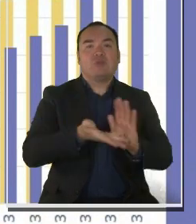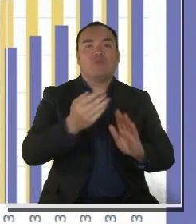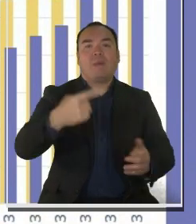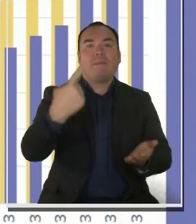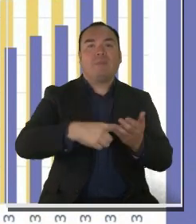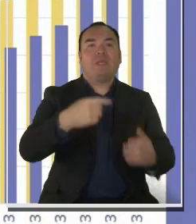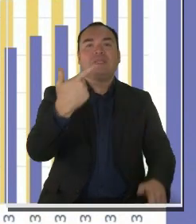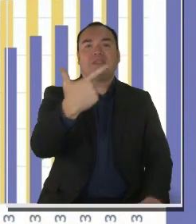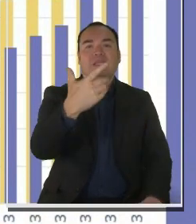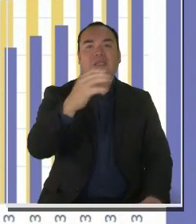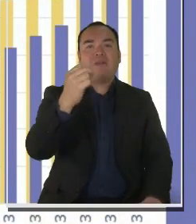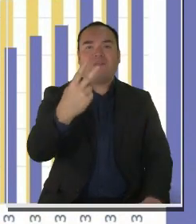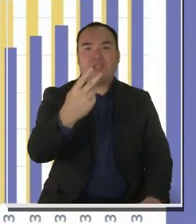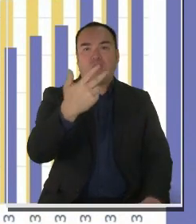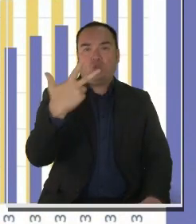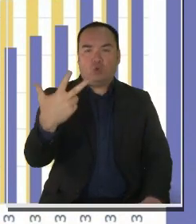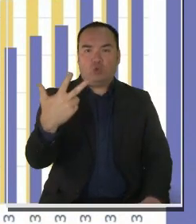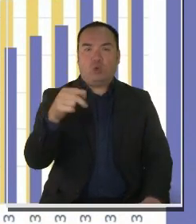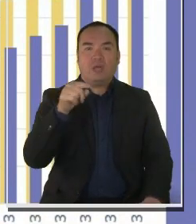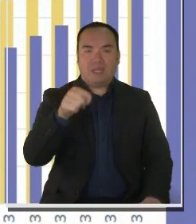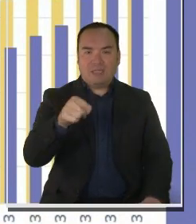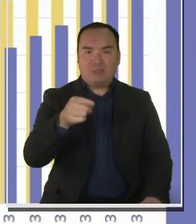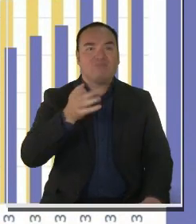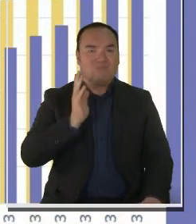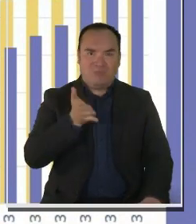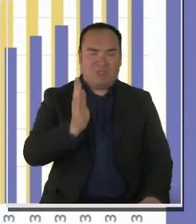1.728. Este sigue siendo uno de los